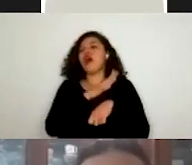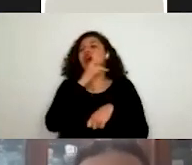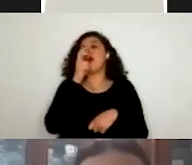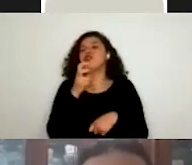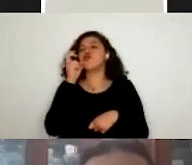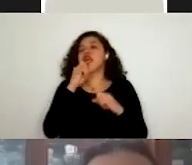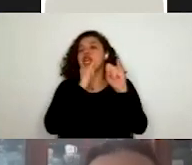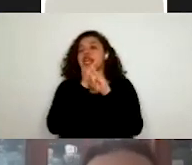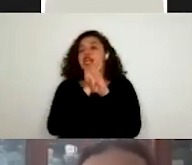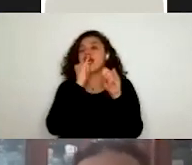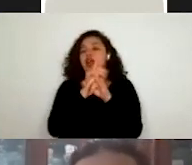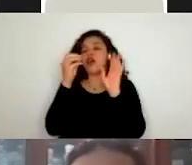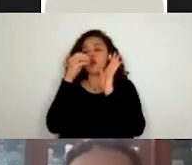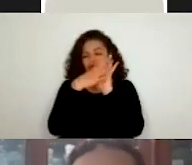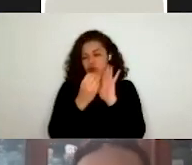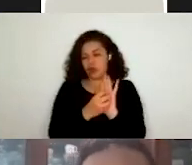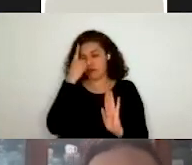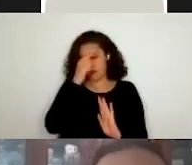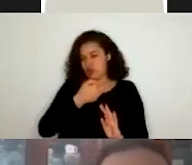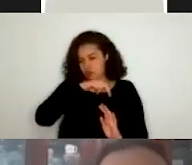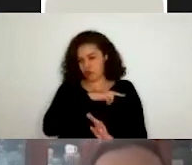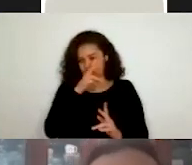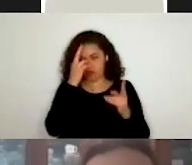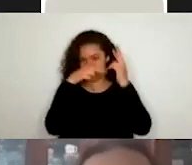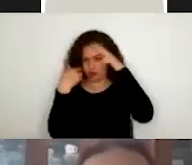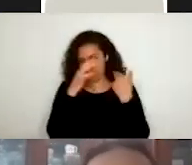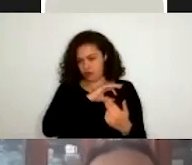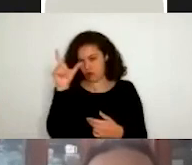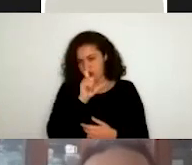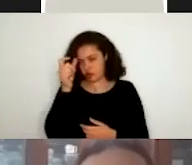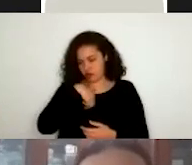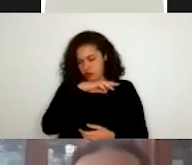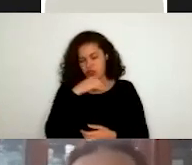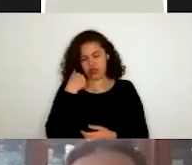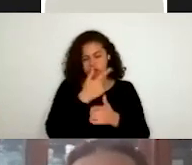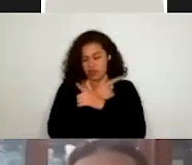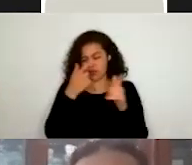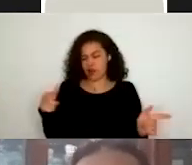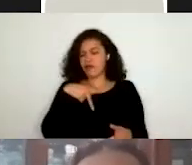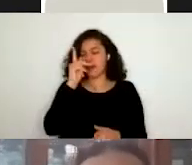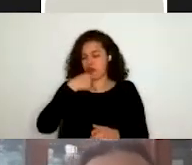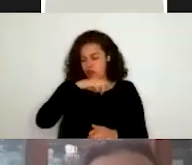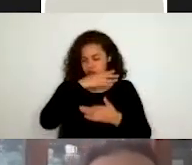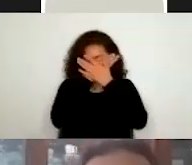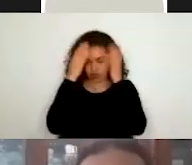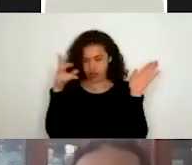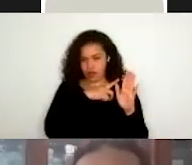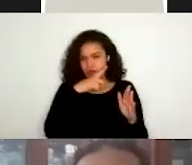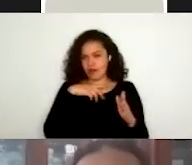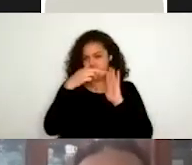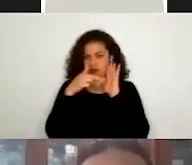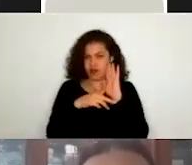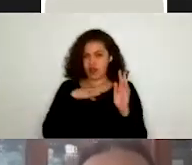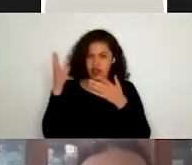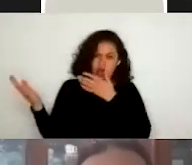podamos consultarlas en el momento que nosotros querramos. Pero sí es muy importante que tengamos conciencia de que existen estos reglamentos,